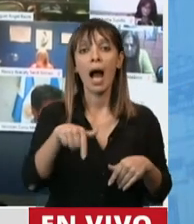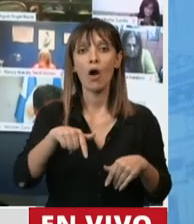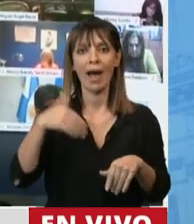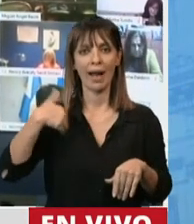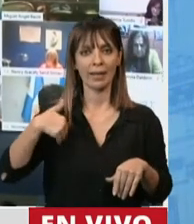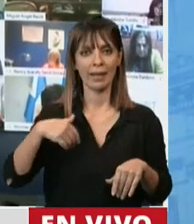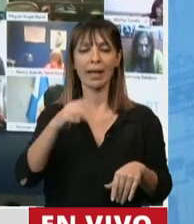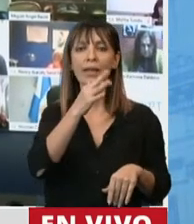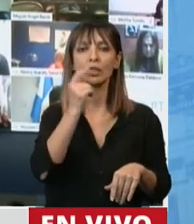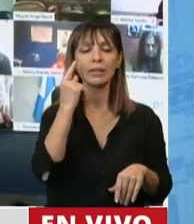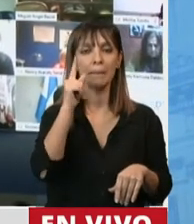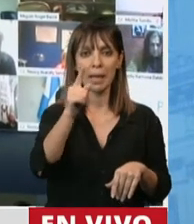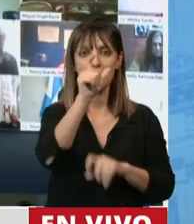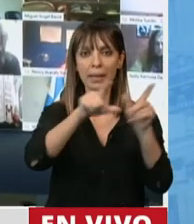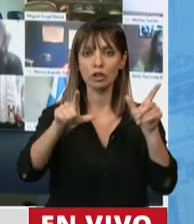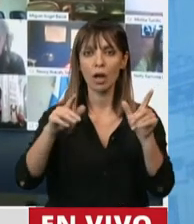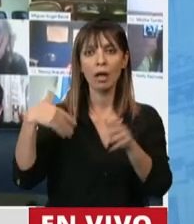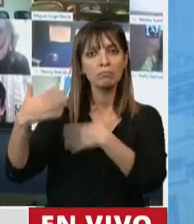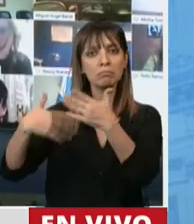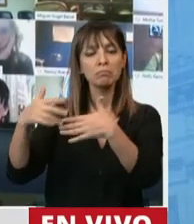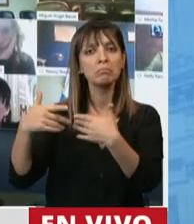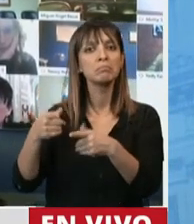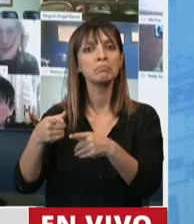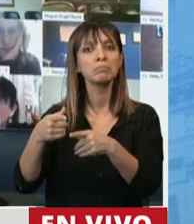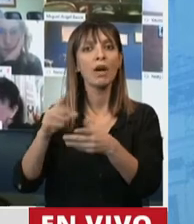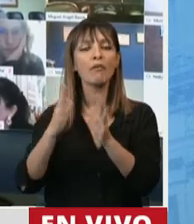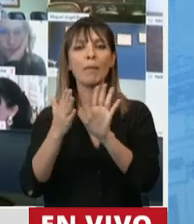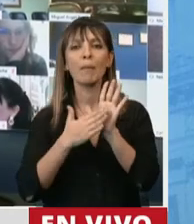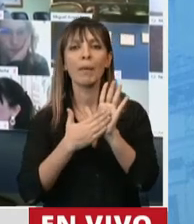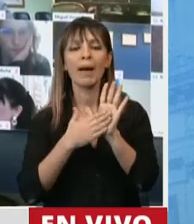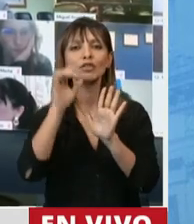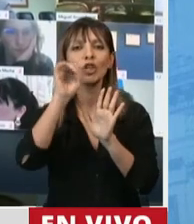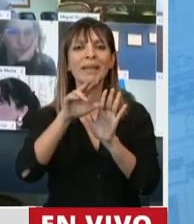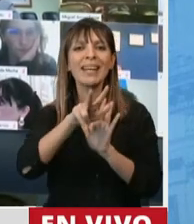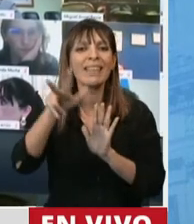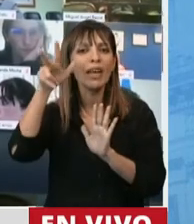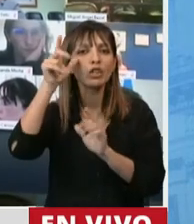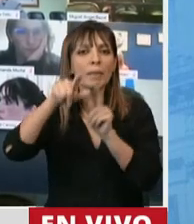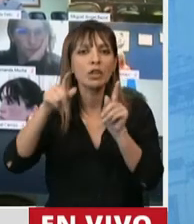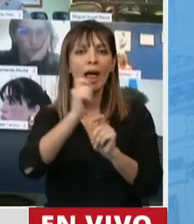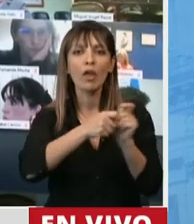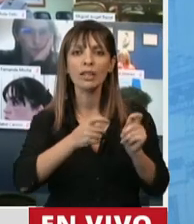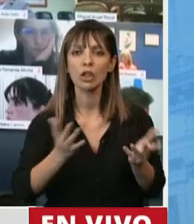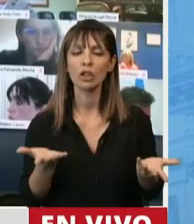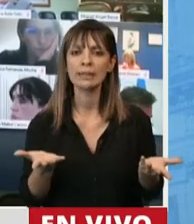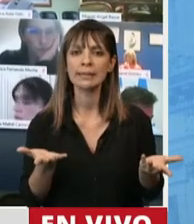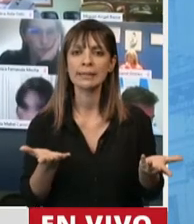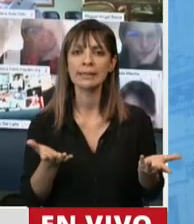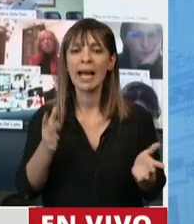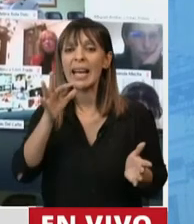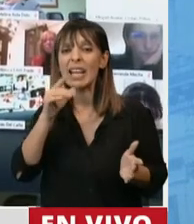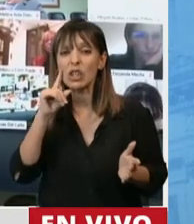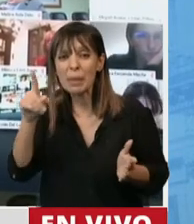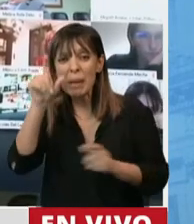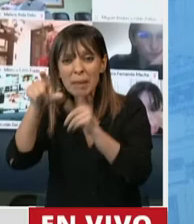14.000 pacientes recuperados, el ensayo nacional tiene solamente 38 donantes de plasma. De 14.000